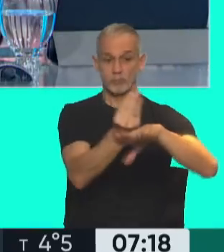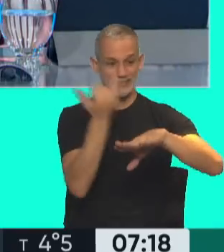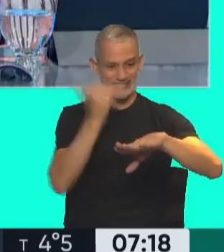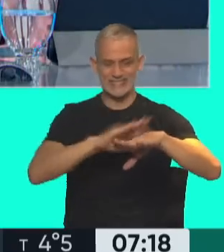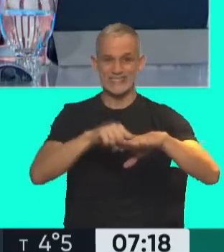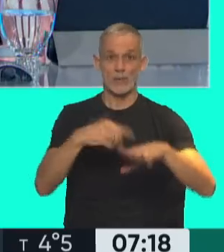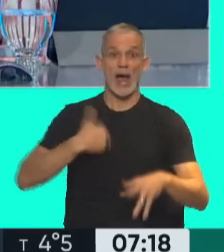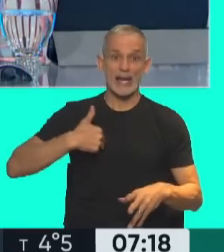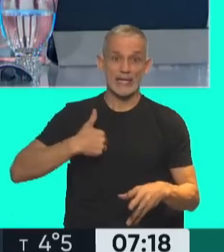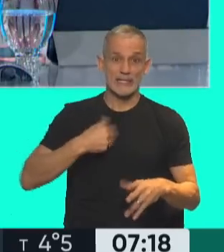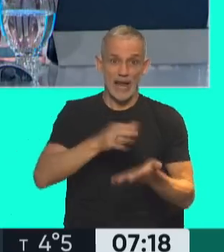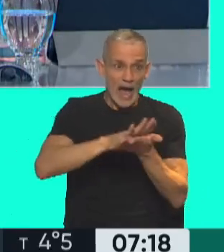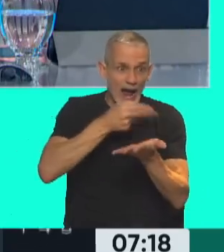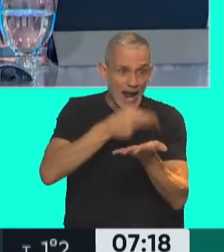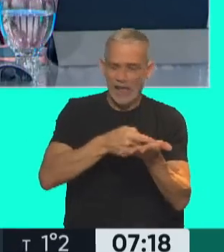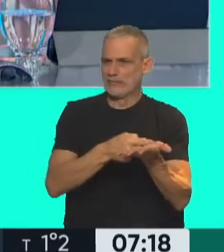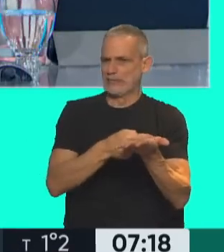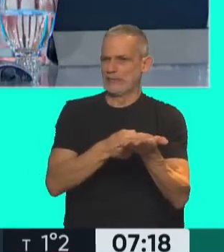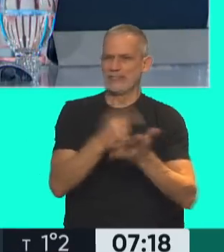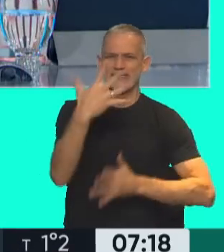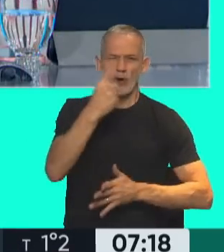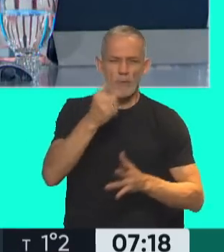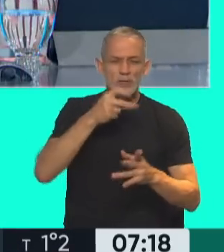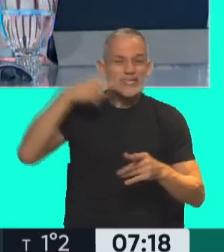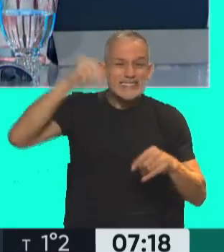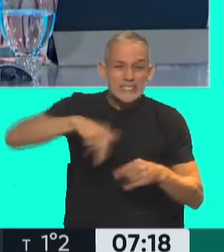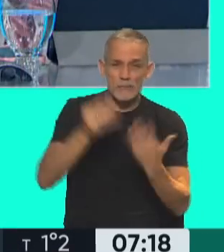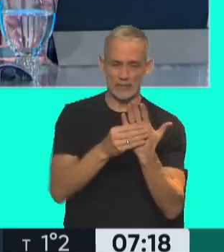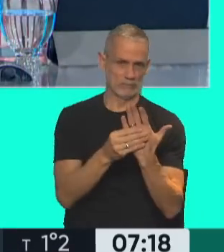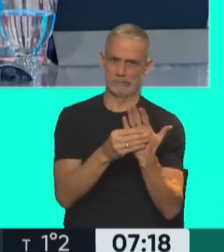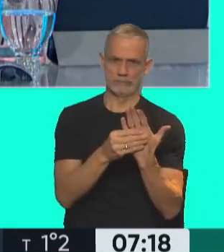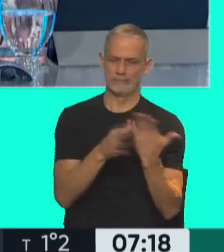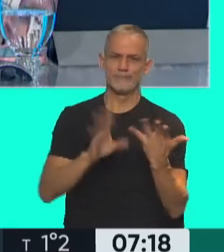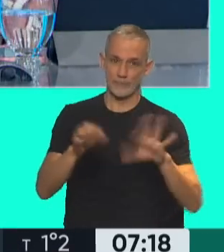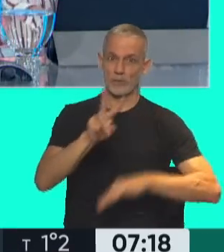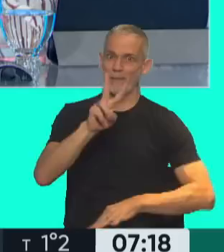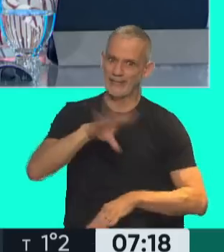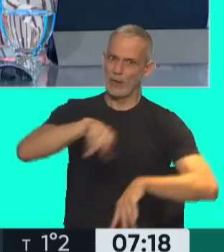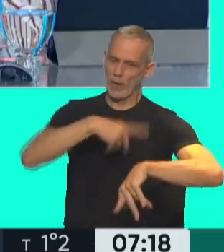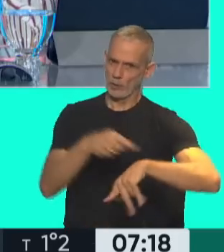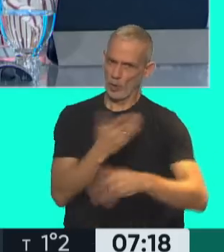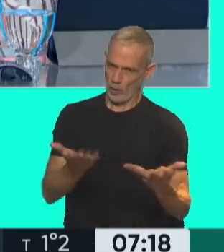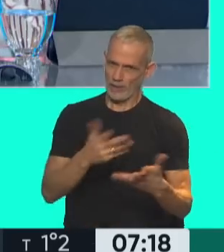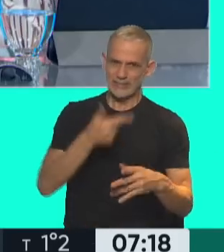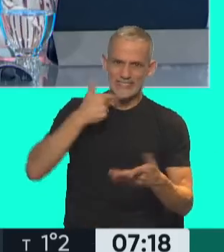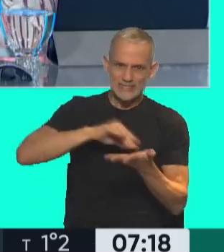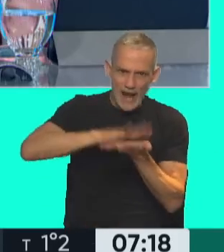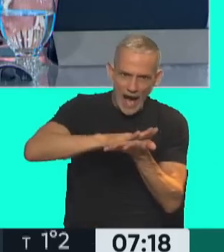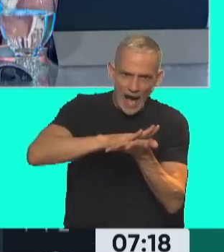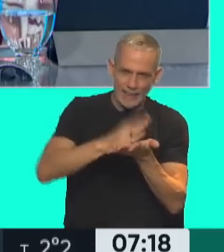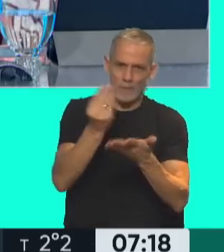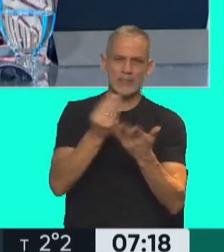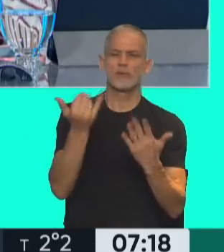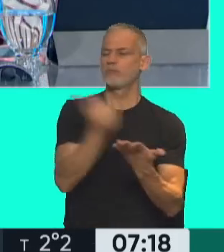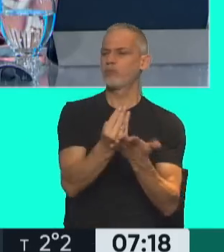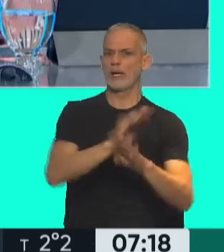un país como Argentina que no podría ni estar ni 5 minutos sin ministro y estuvo más de 24 horas. Así es. Pero efectivamente, más